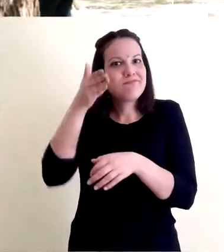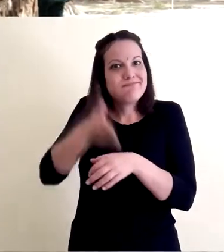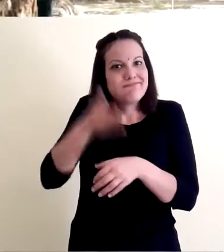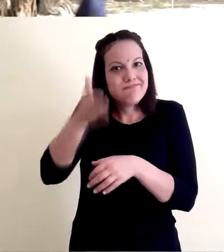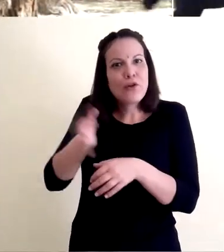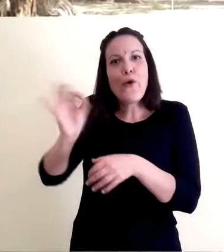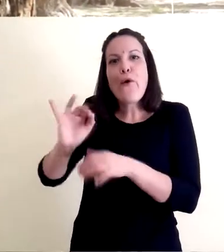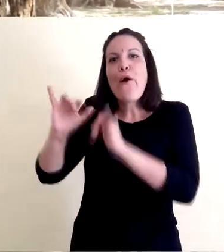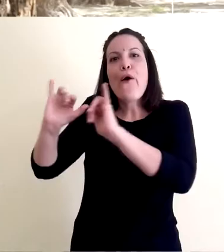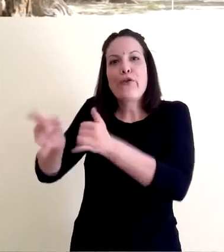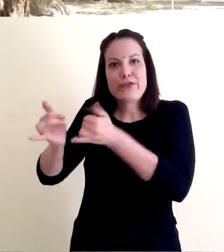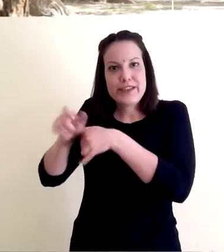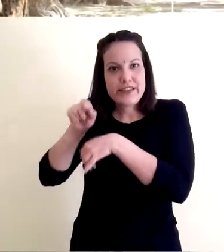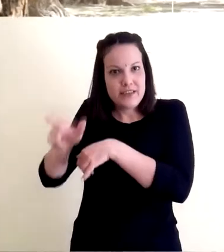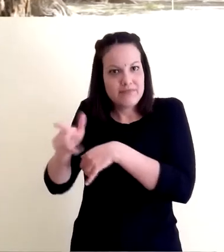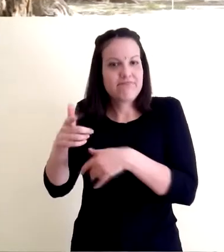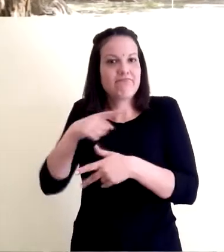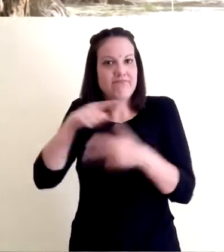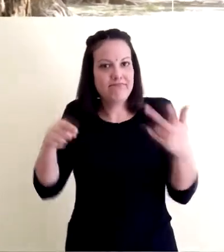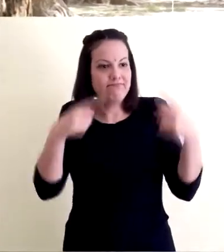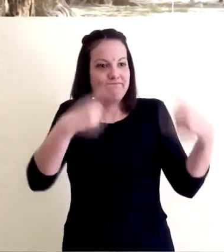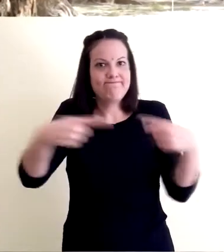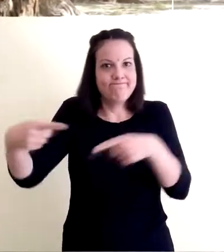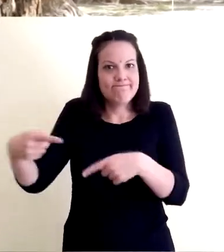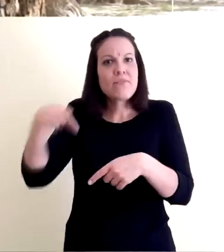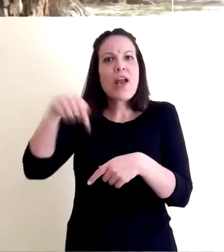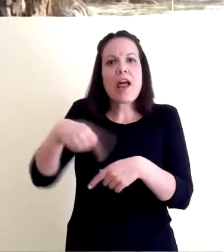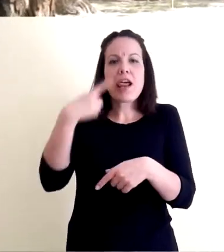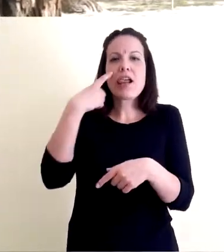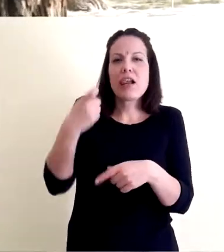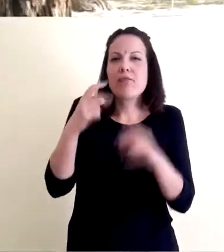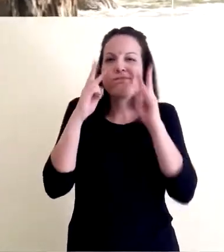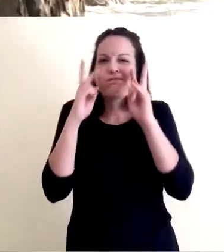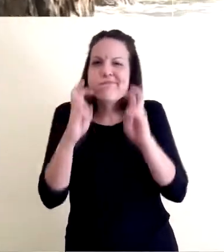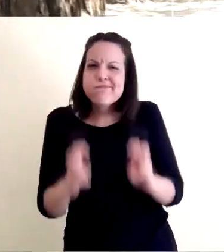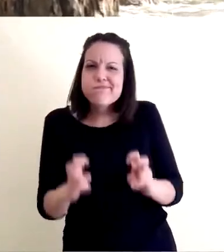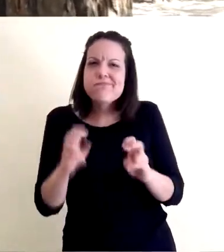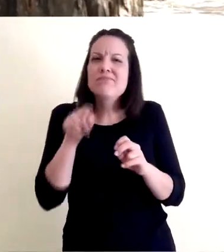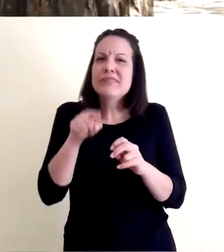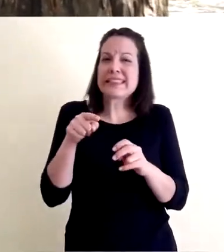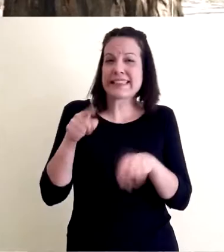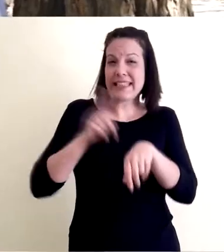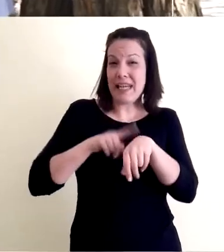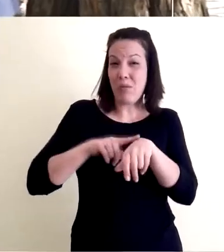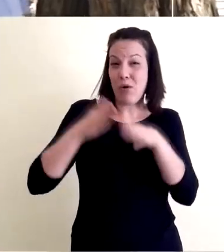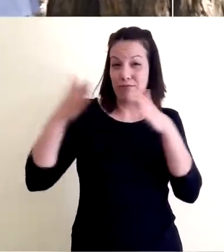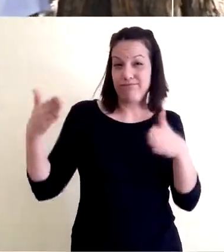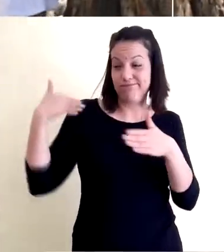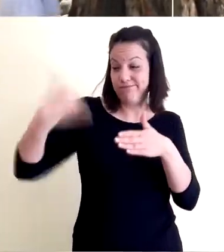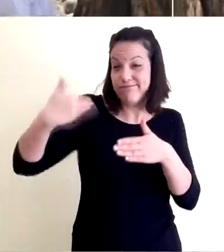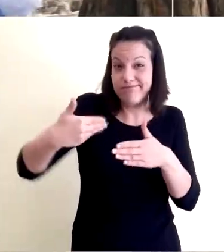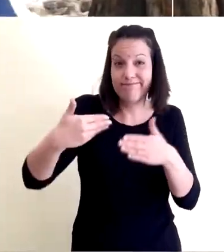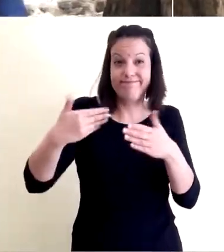preadolescente. Entonces, ahora lo que estamos viendo es cómo fue impactando este periodo, este tiempo y